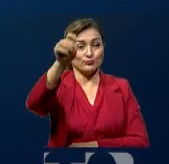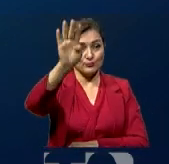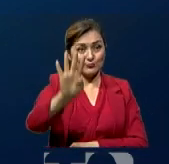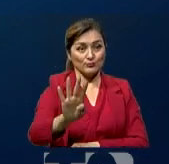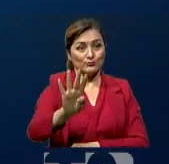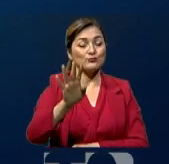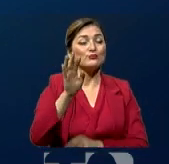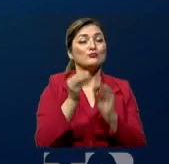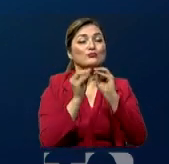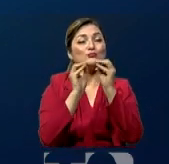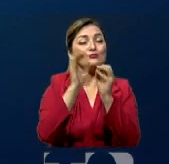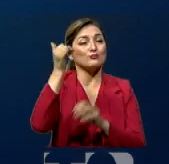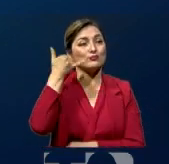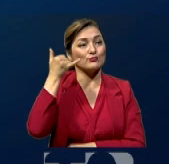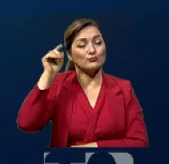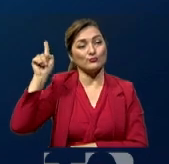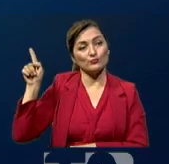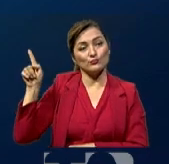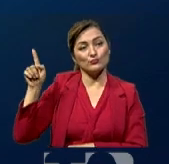del